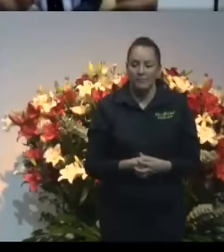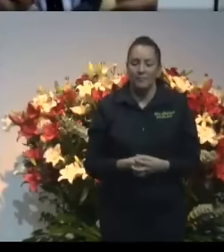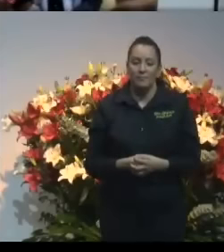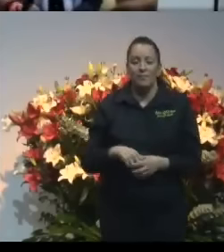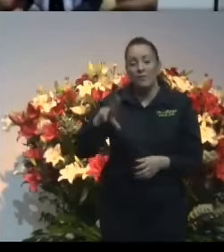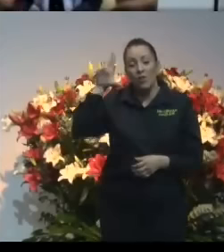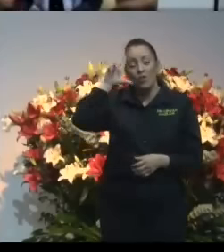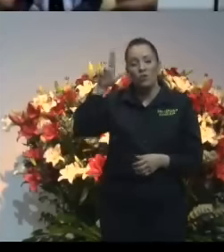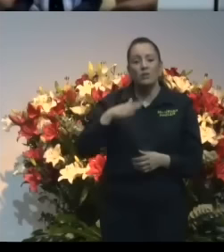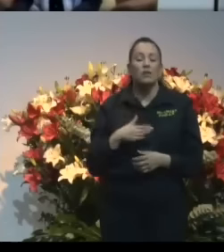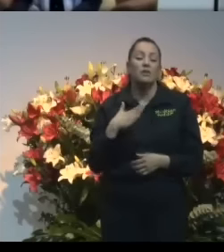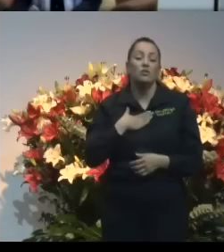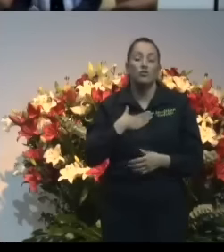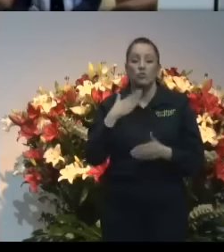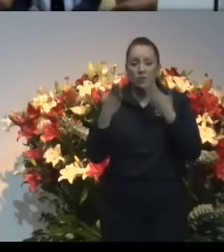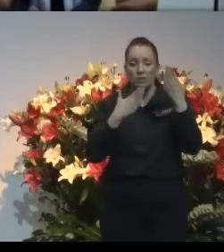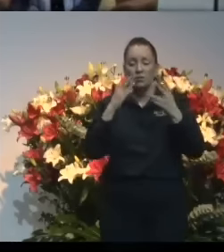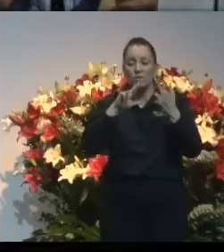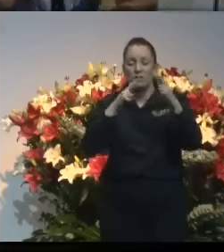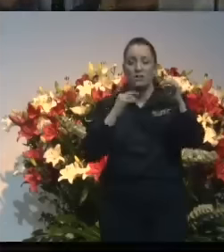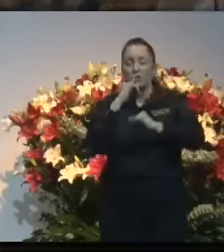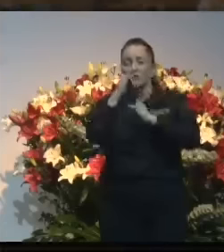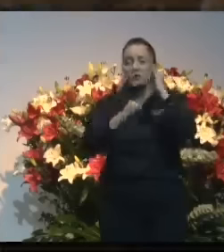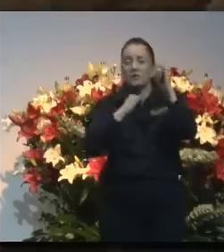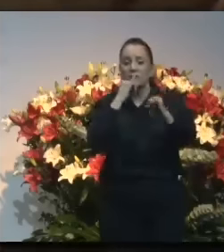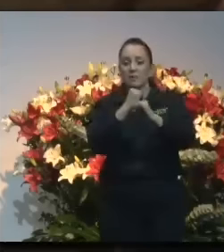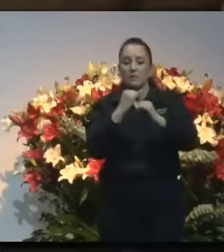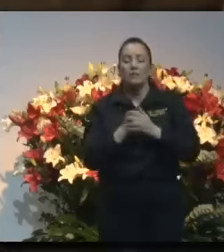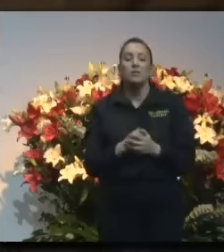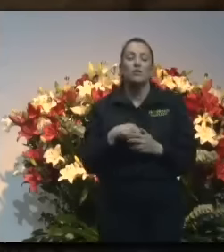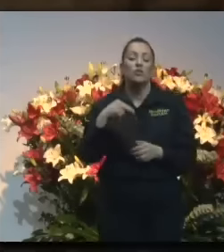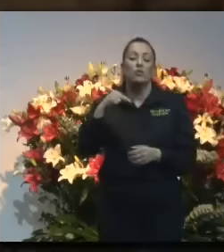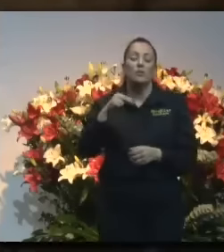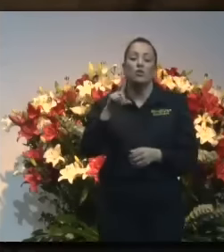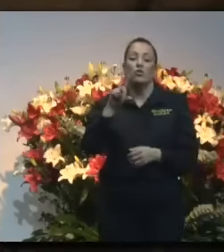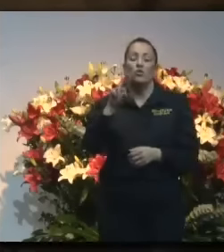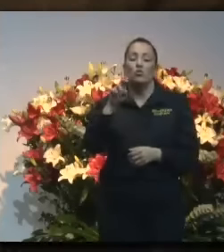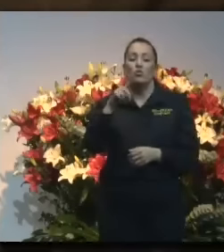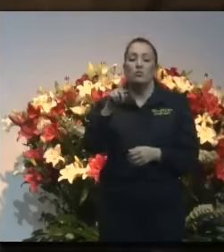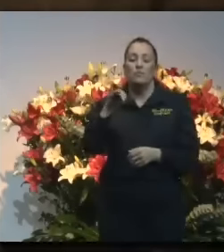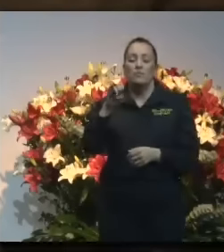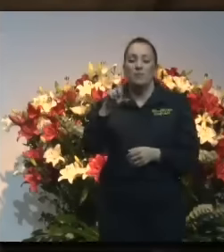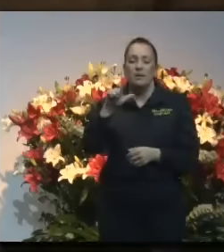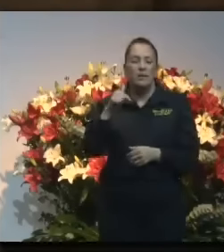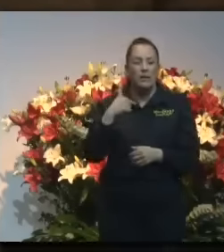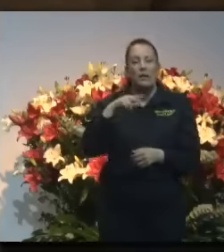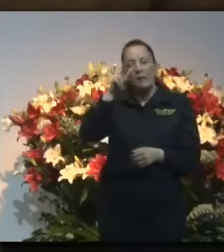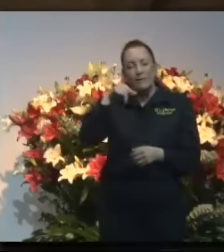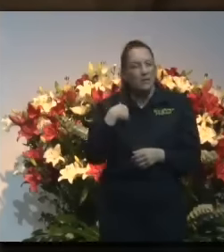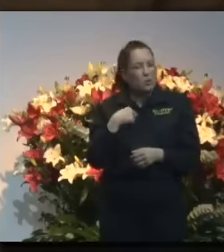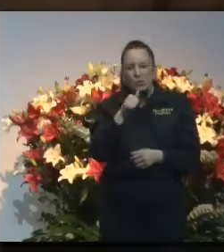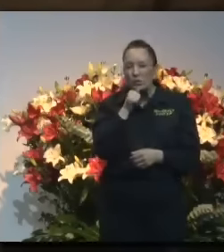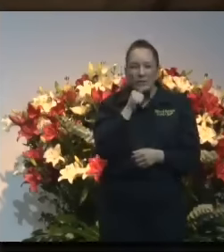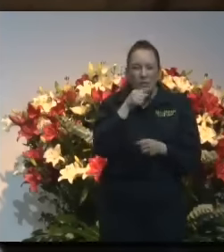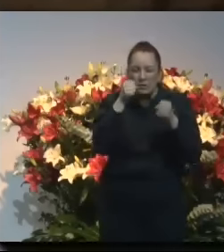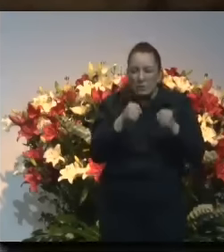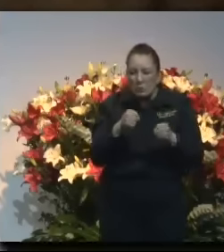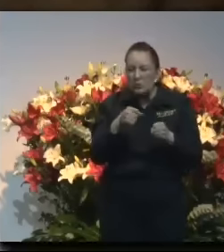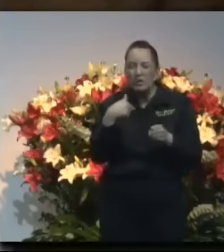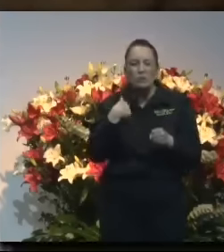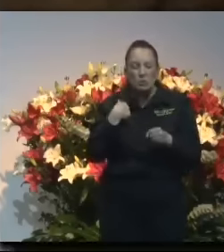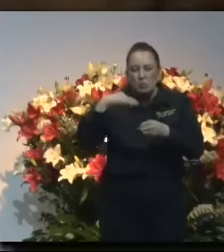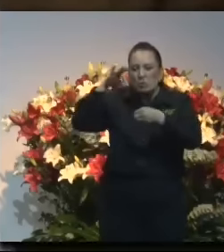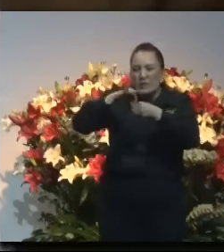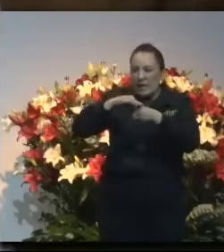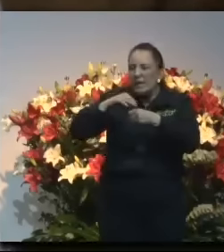Hola, Xochitl, soy estudiante de Relaciones Internacionales, me llamo Luzmila Betancourt y yo sigo indecisa sobre por quién voy a votar en estas elecciones y